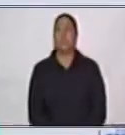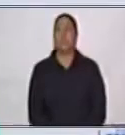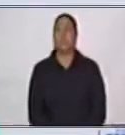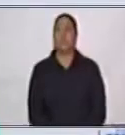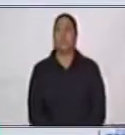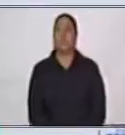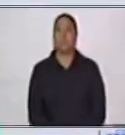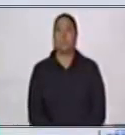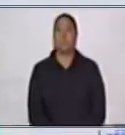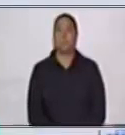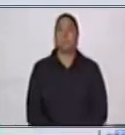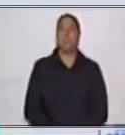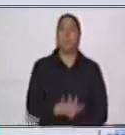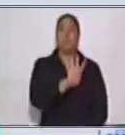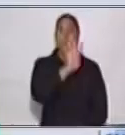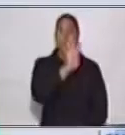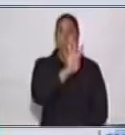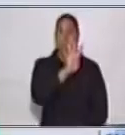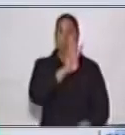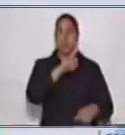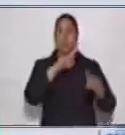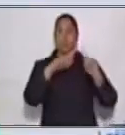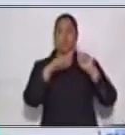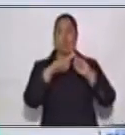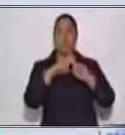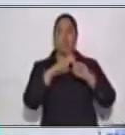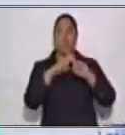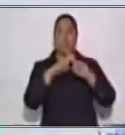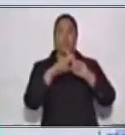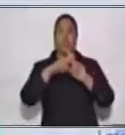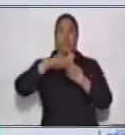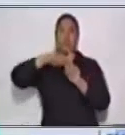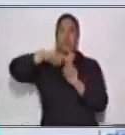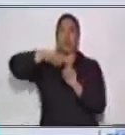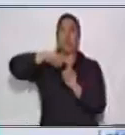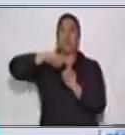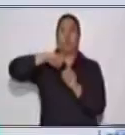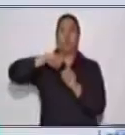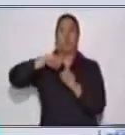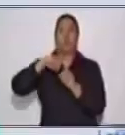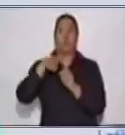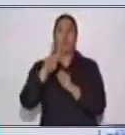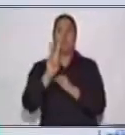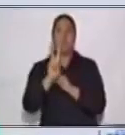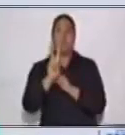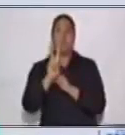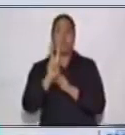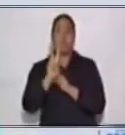cuatro x más 2 igual